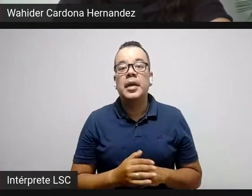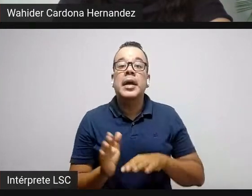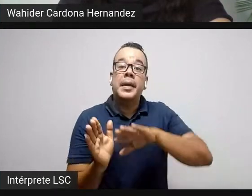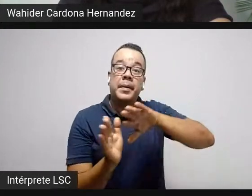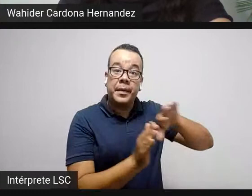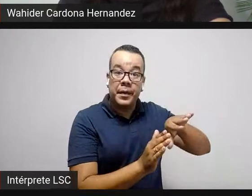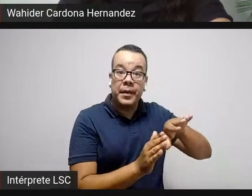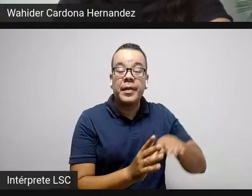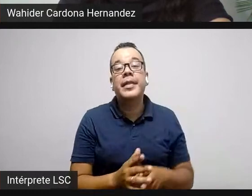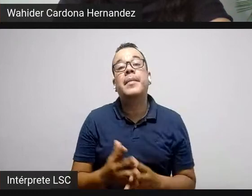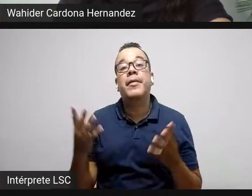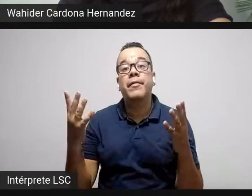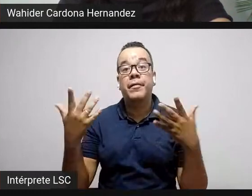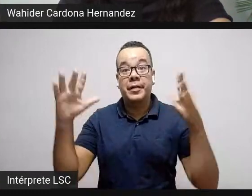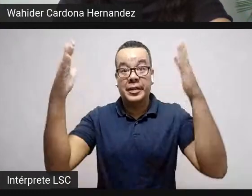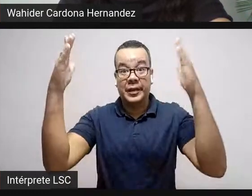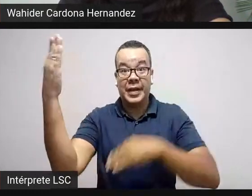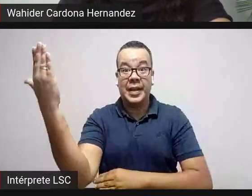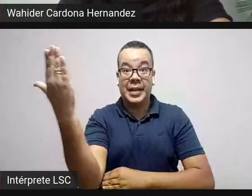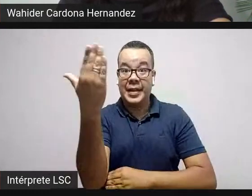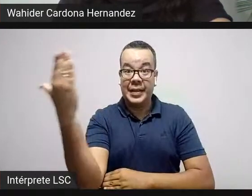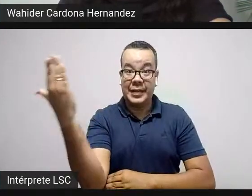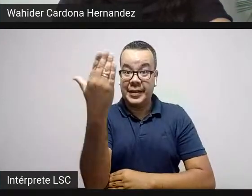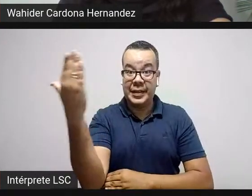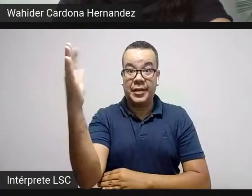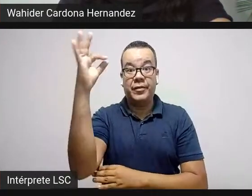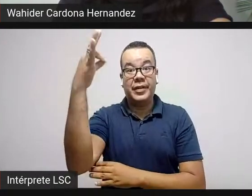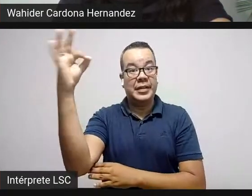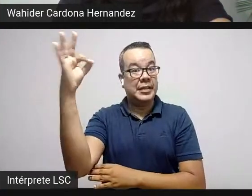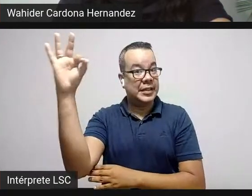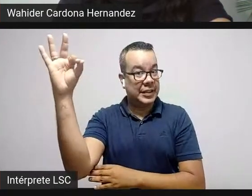Francés online, gratuito, en